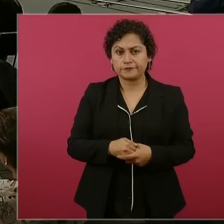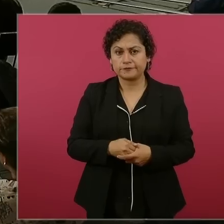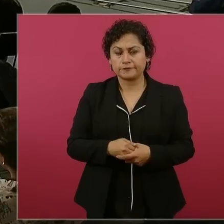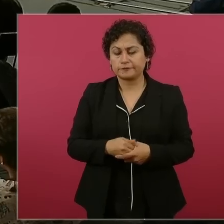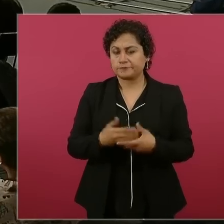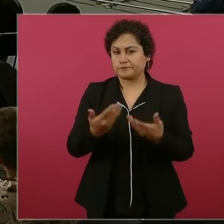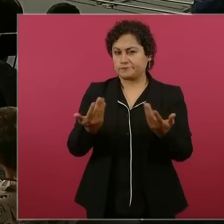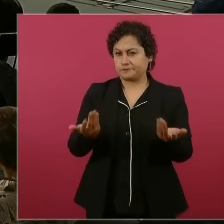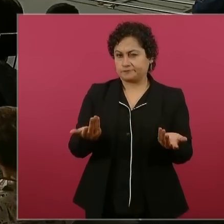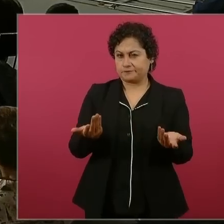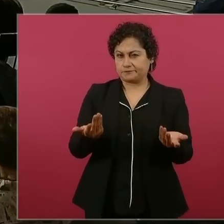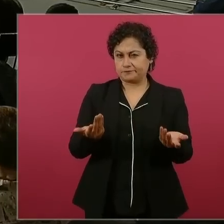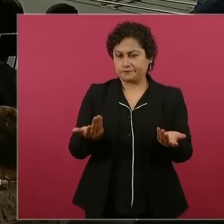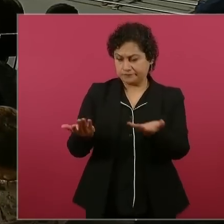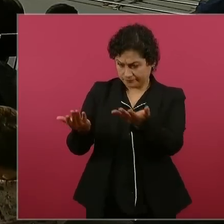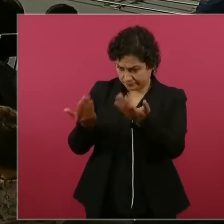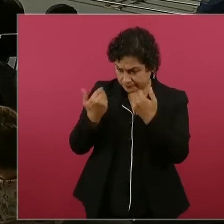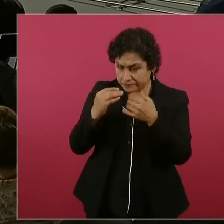¿Cómo explicarlo?